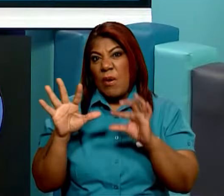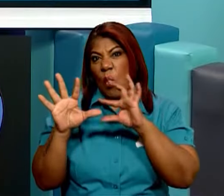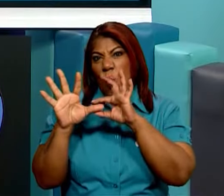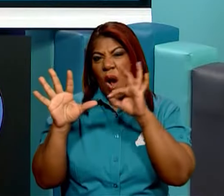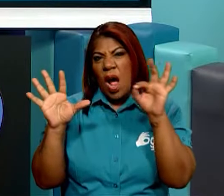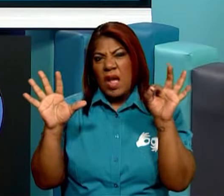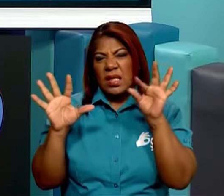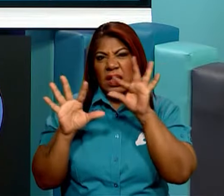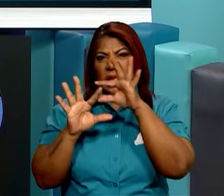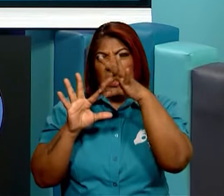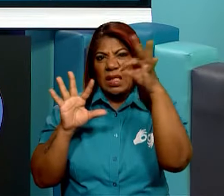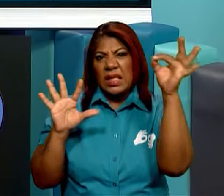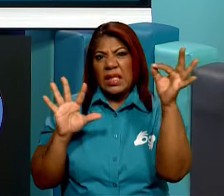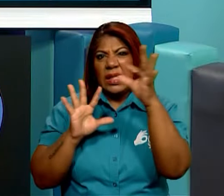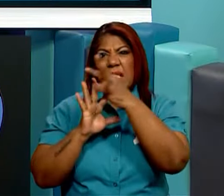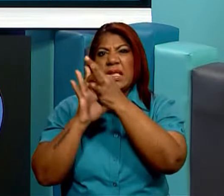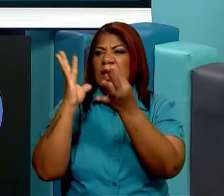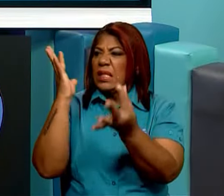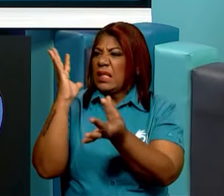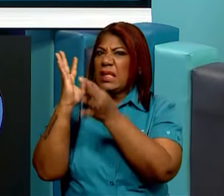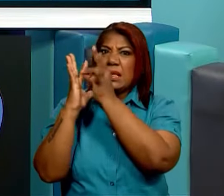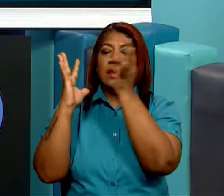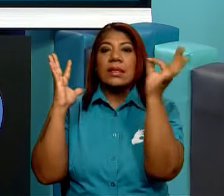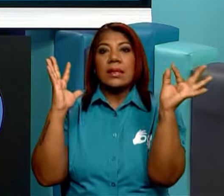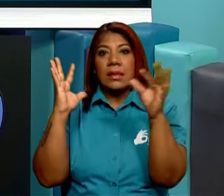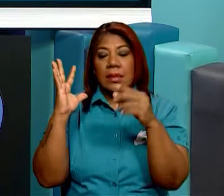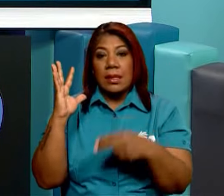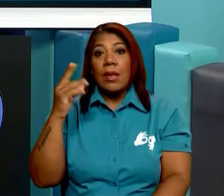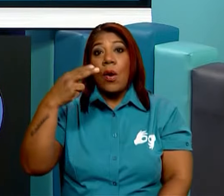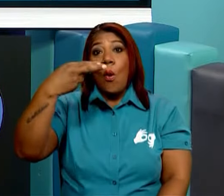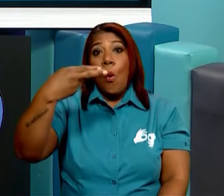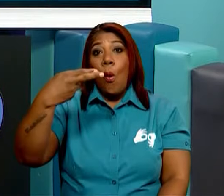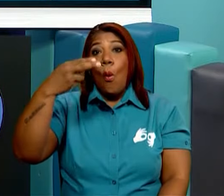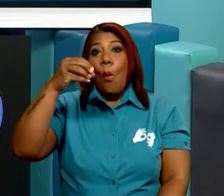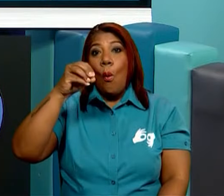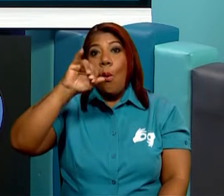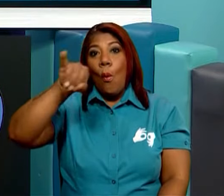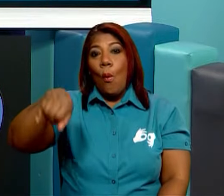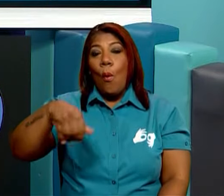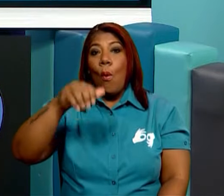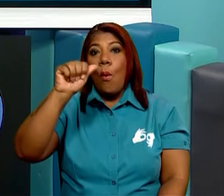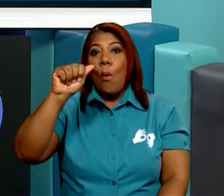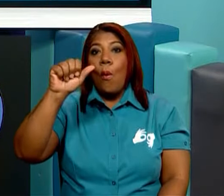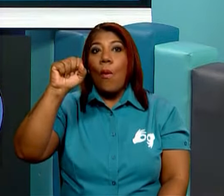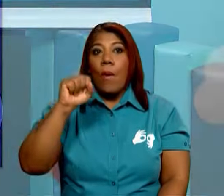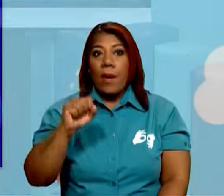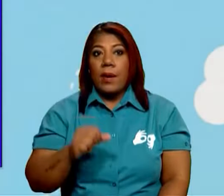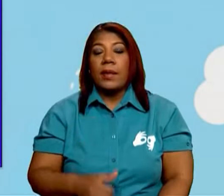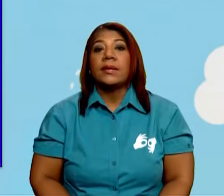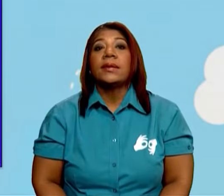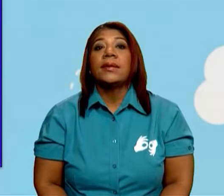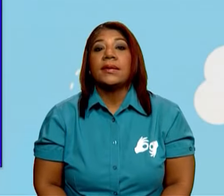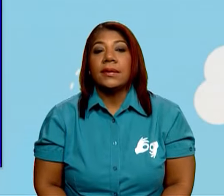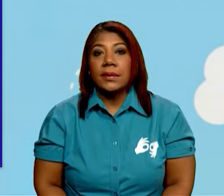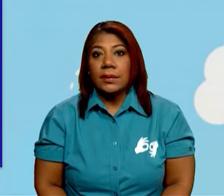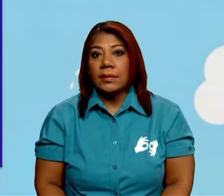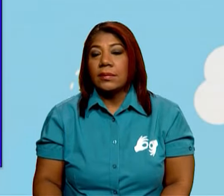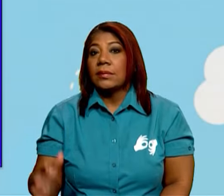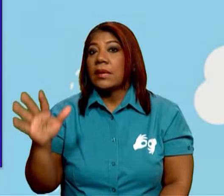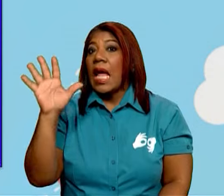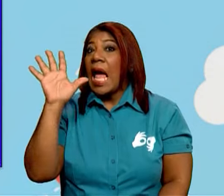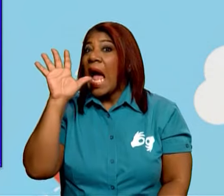comer? ¿Ah? Hojas, claro que sí, él come hojas, también come hierba, ¿ok? Algunas veces se come